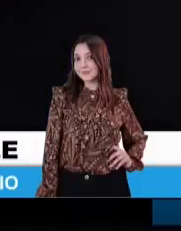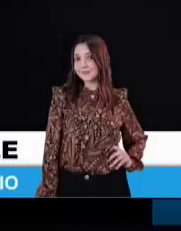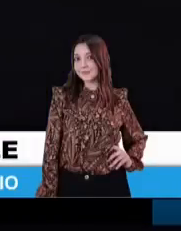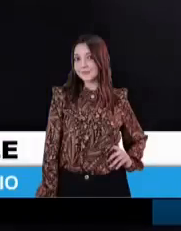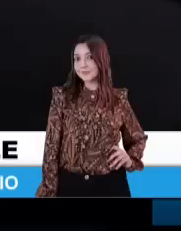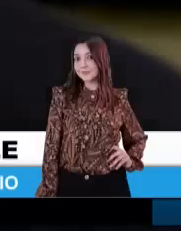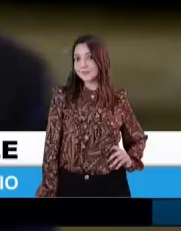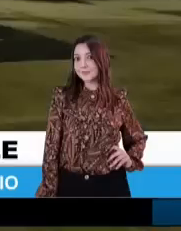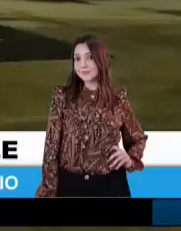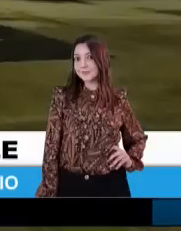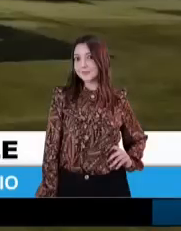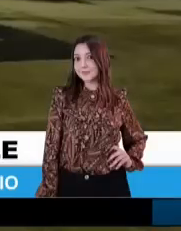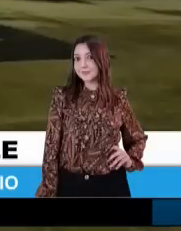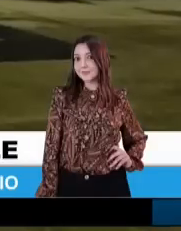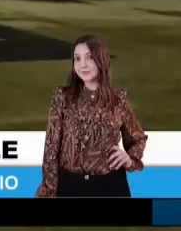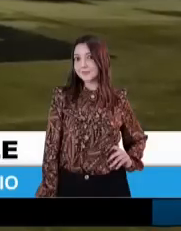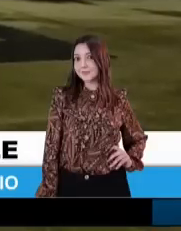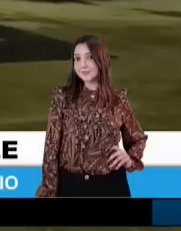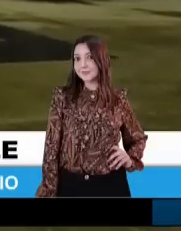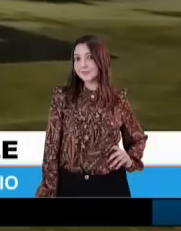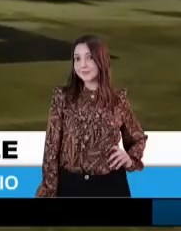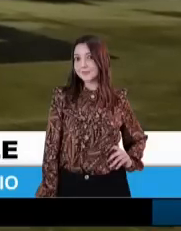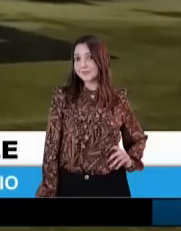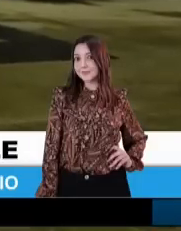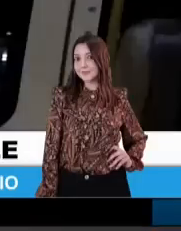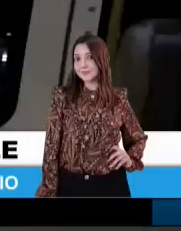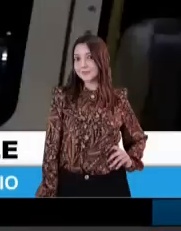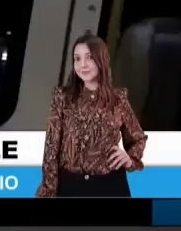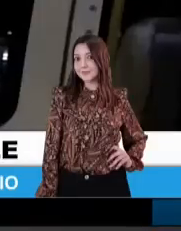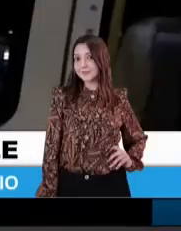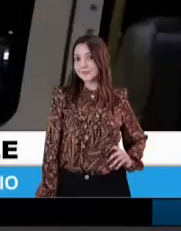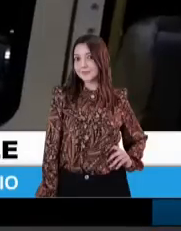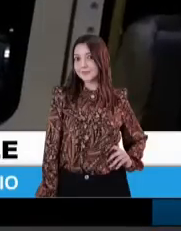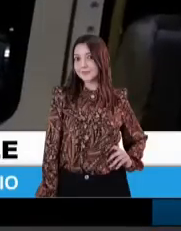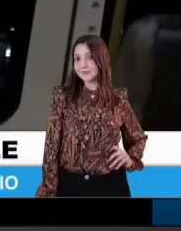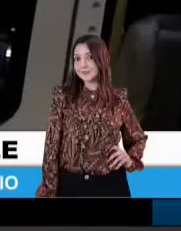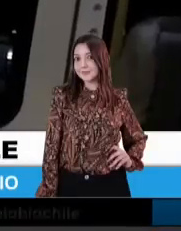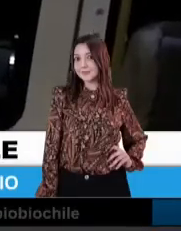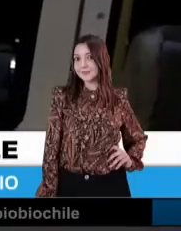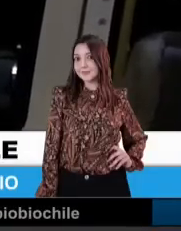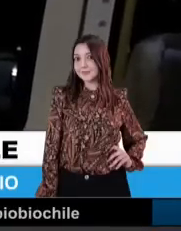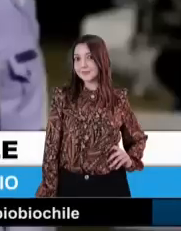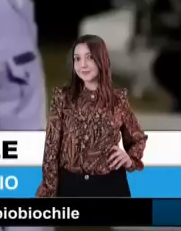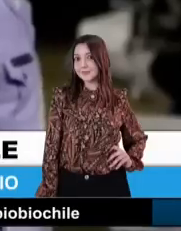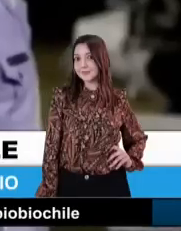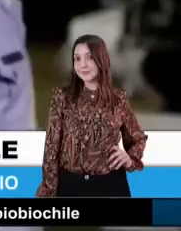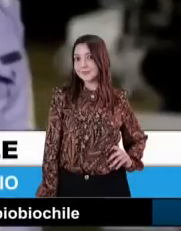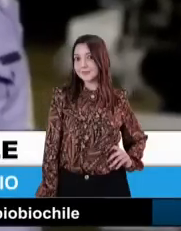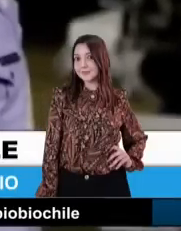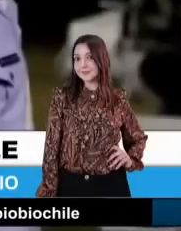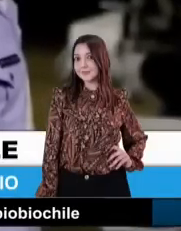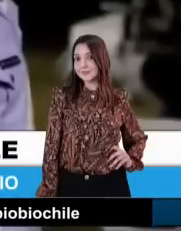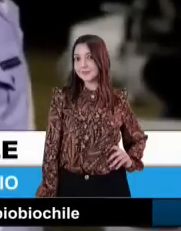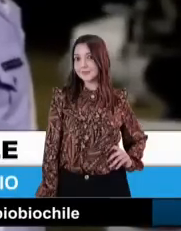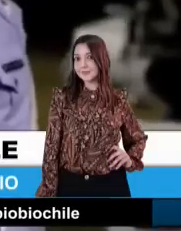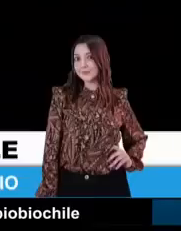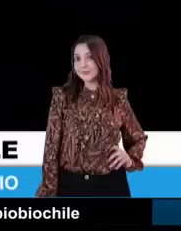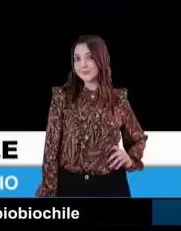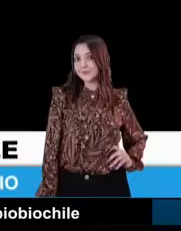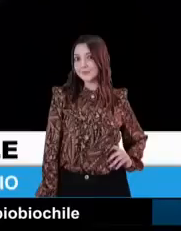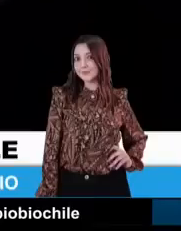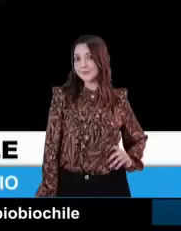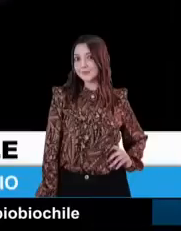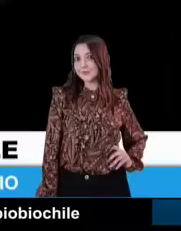bueno ser tocado de acuerdo a quienes son sus promotores de su activación. En la antesala de este